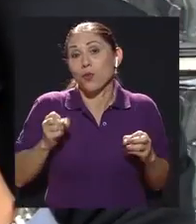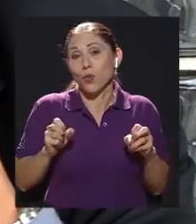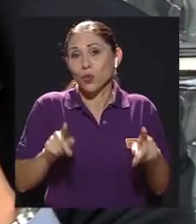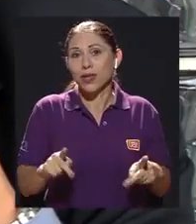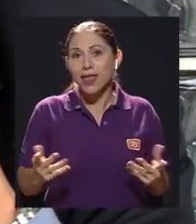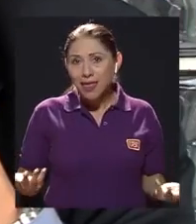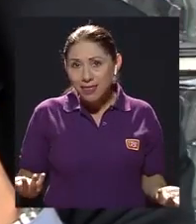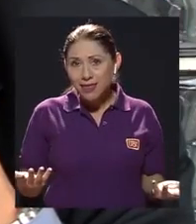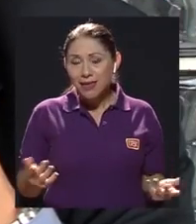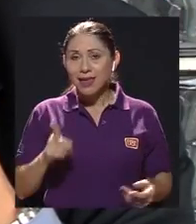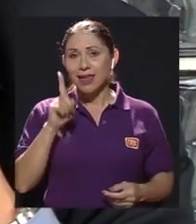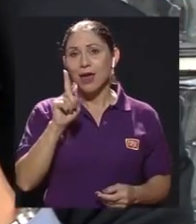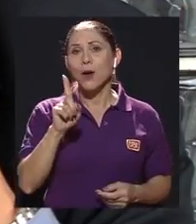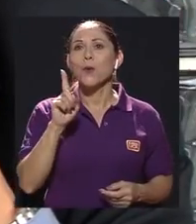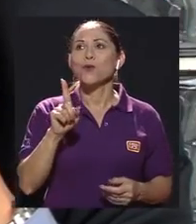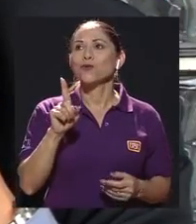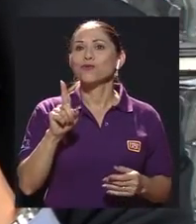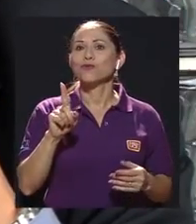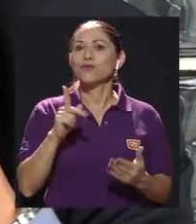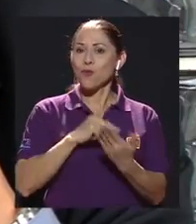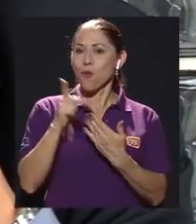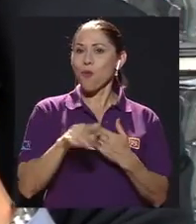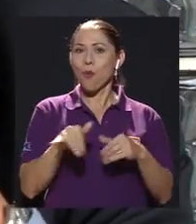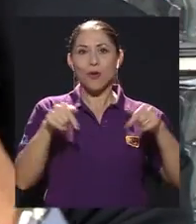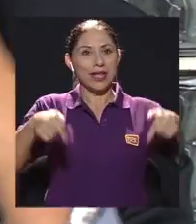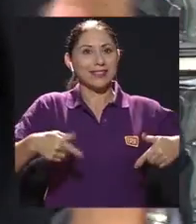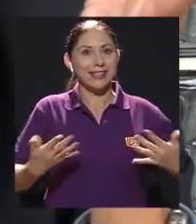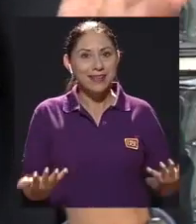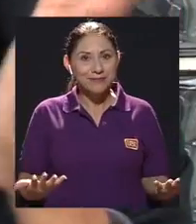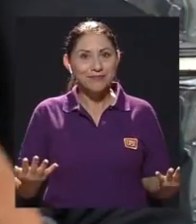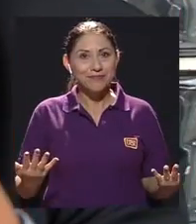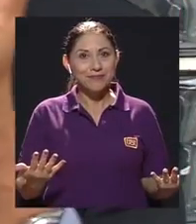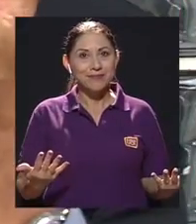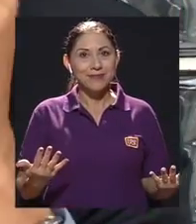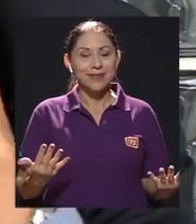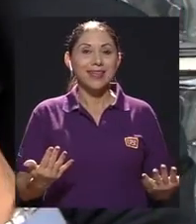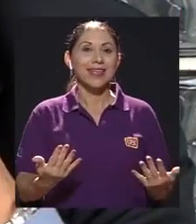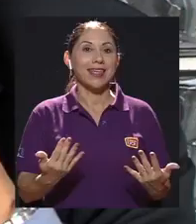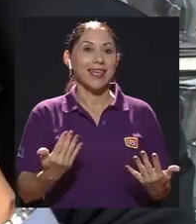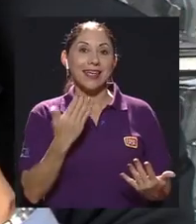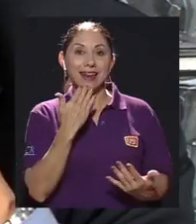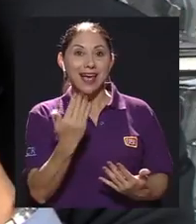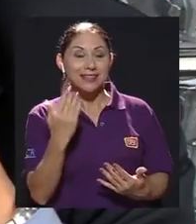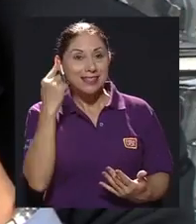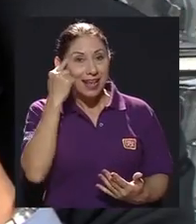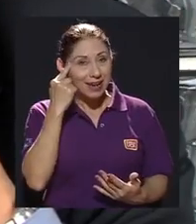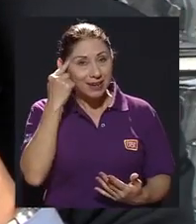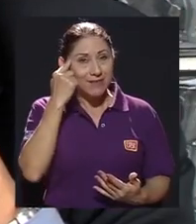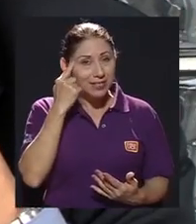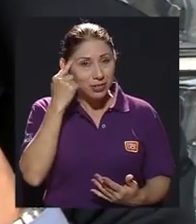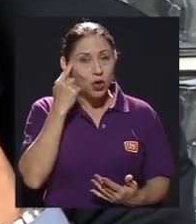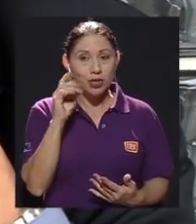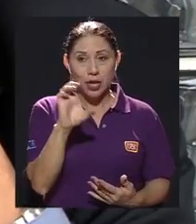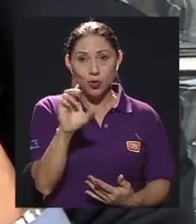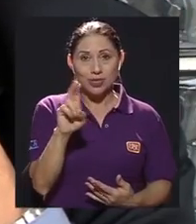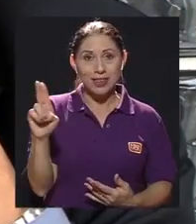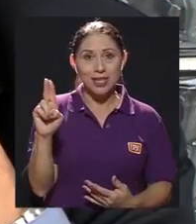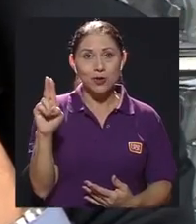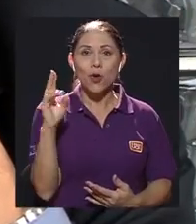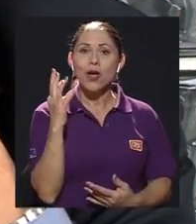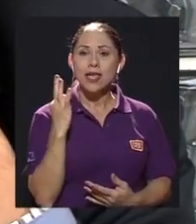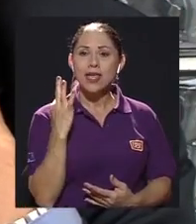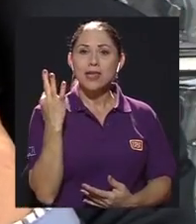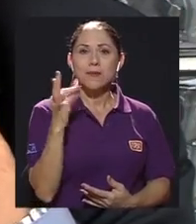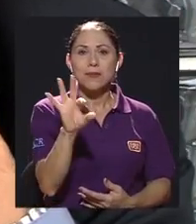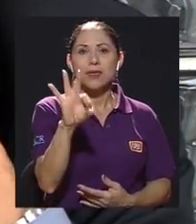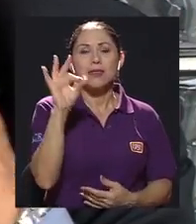oportunidad que un espacio como este, que nos invite, ¿verdad?, gracias a la reflexión vital de Constantino, a